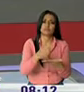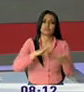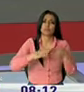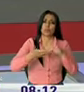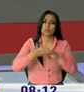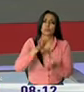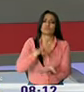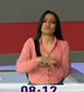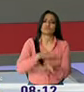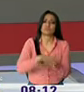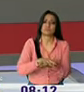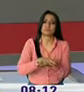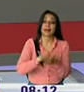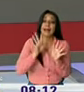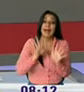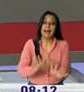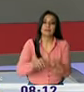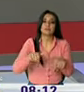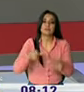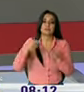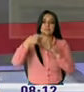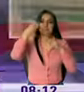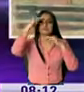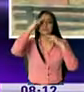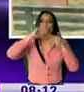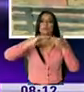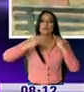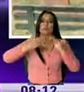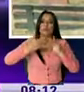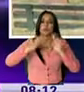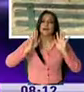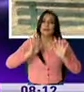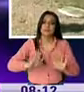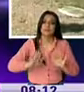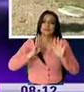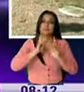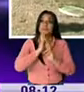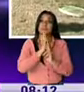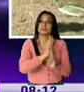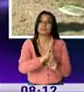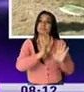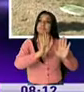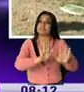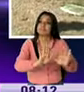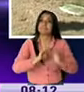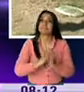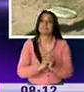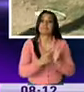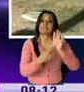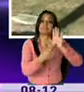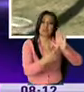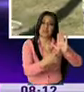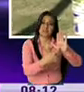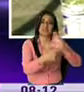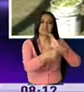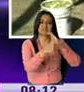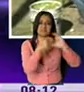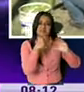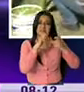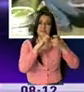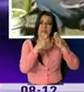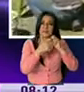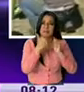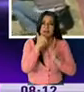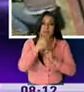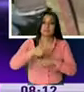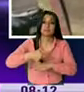de las premisas que día a día en este el primer noticiero de la comunidad lo hacemos. El resultado es ese, lo exponemos, lo presentamos y rápidamente las acciones de los